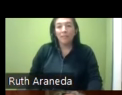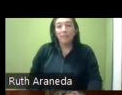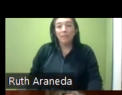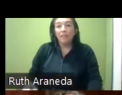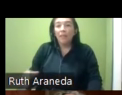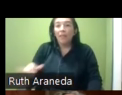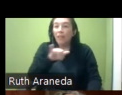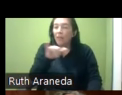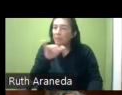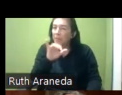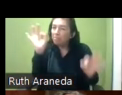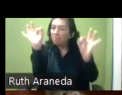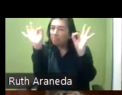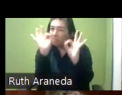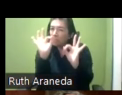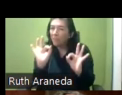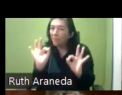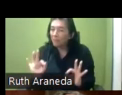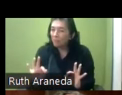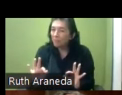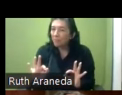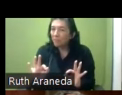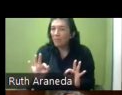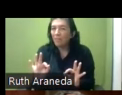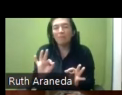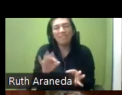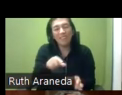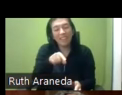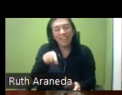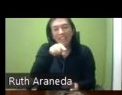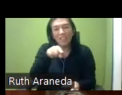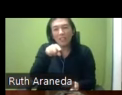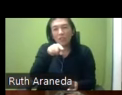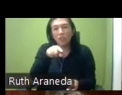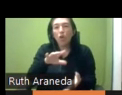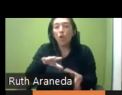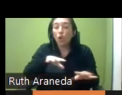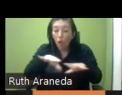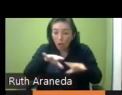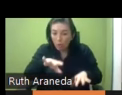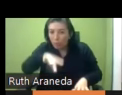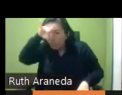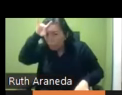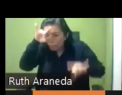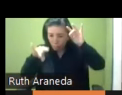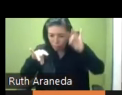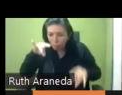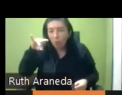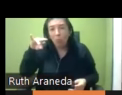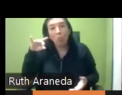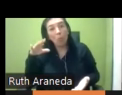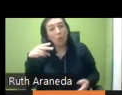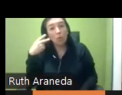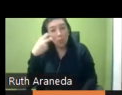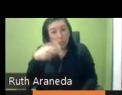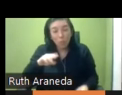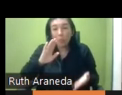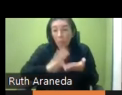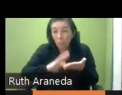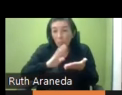describir eh, todos los vestigios que nos dejaron, y de